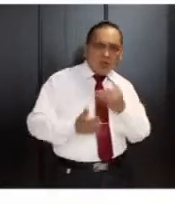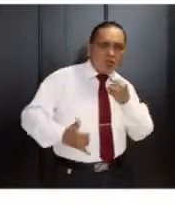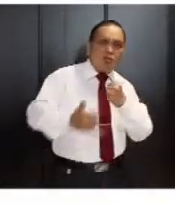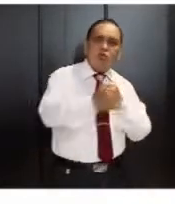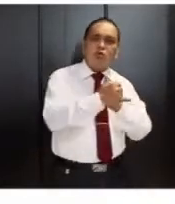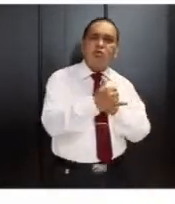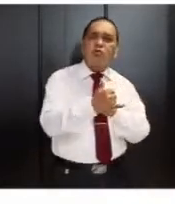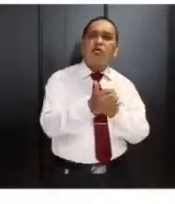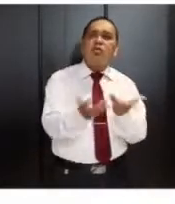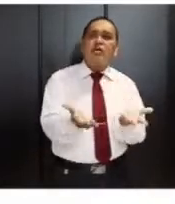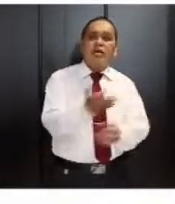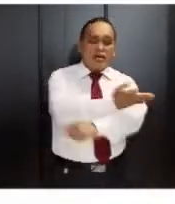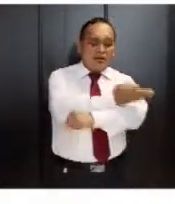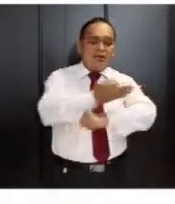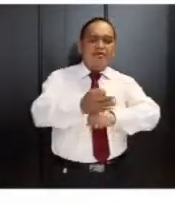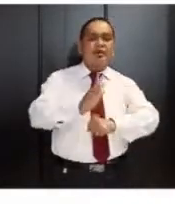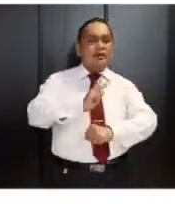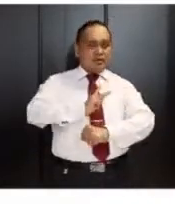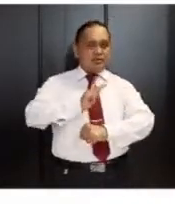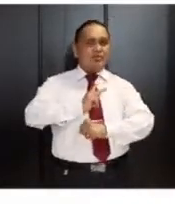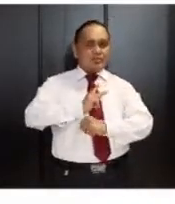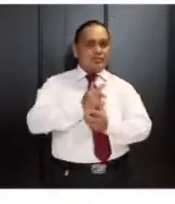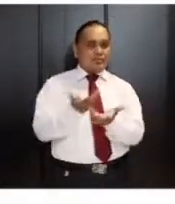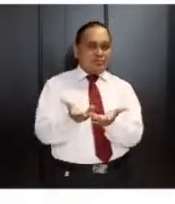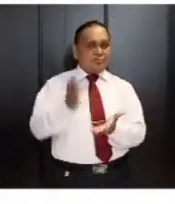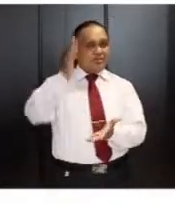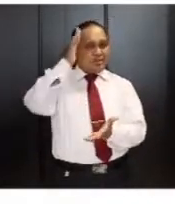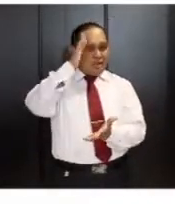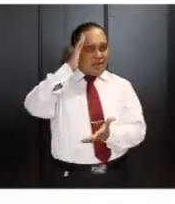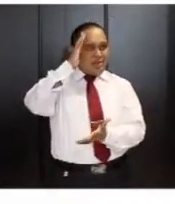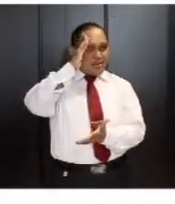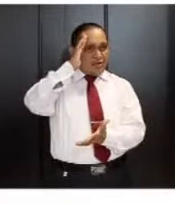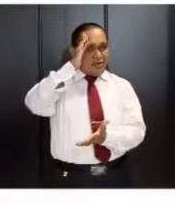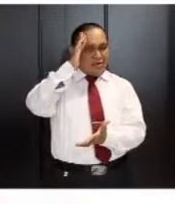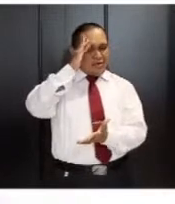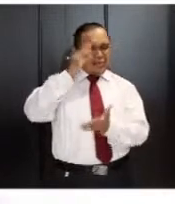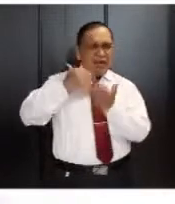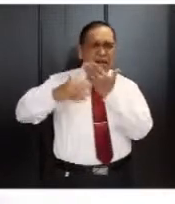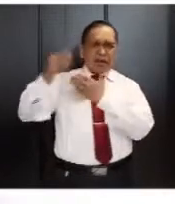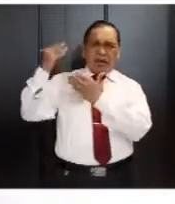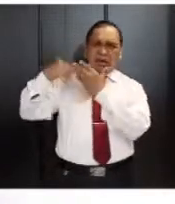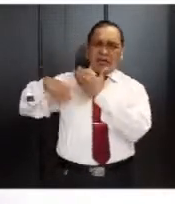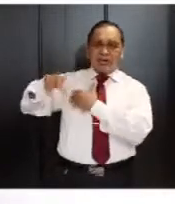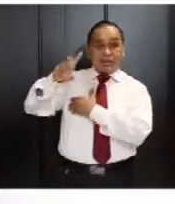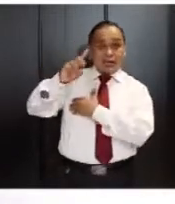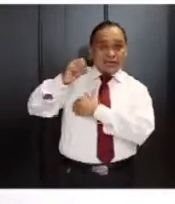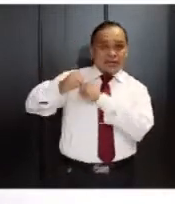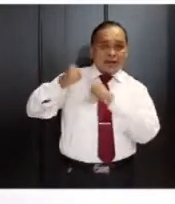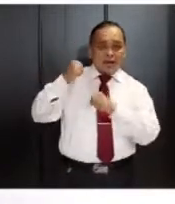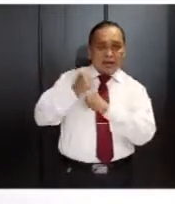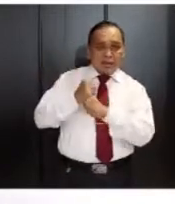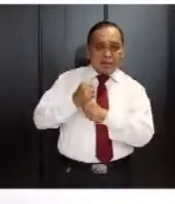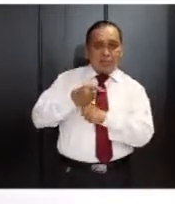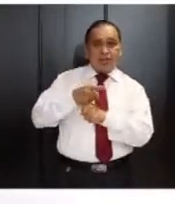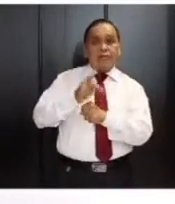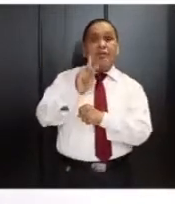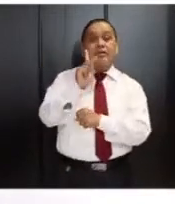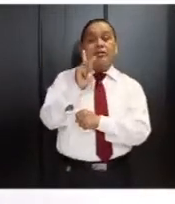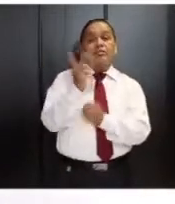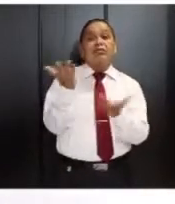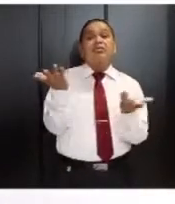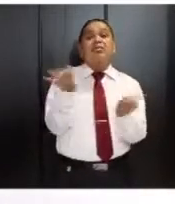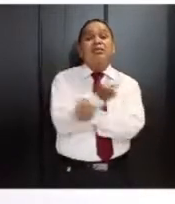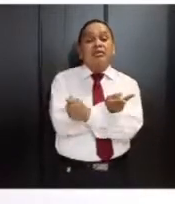el patrimonio de la familia. Así lo pensamos hace más de 30 años. Pero nos invadieron los